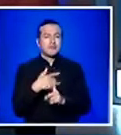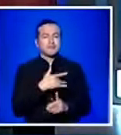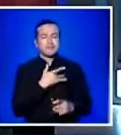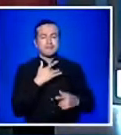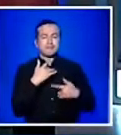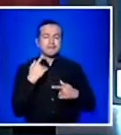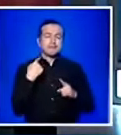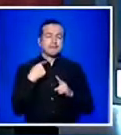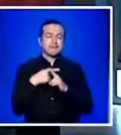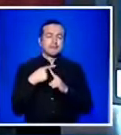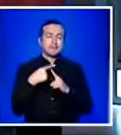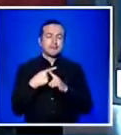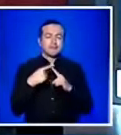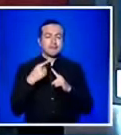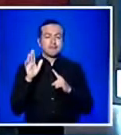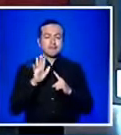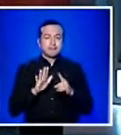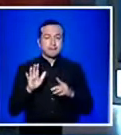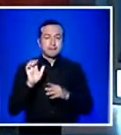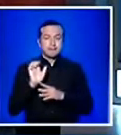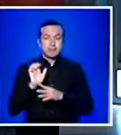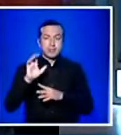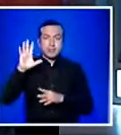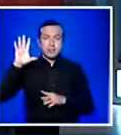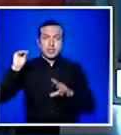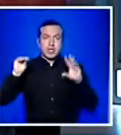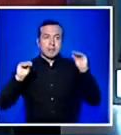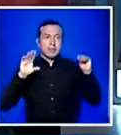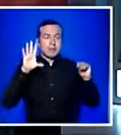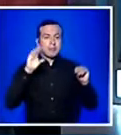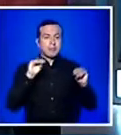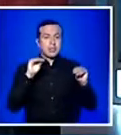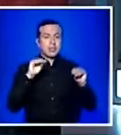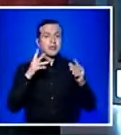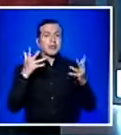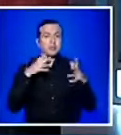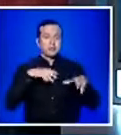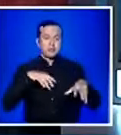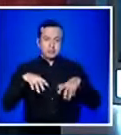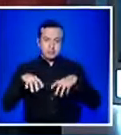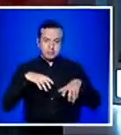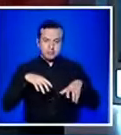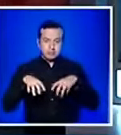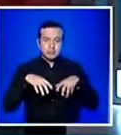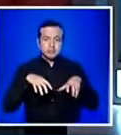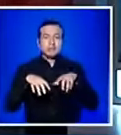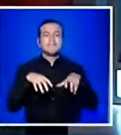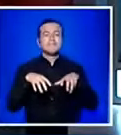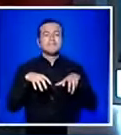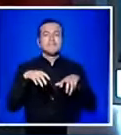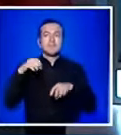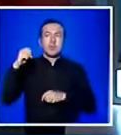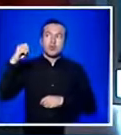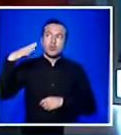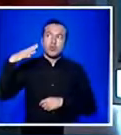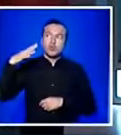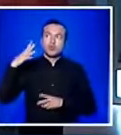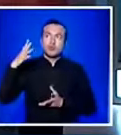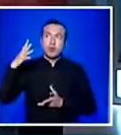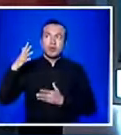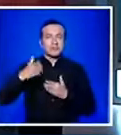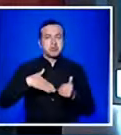de racionamientos que enfrenta el país, porque durante los cortes de luz realizan distintas actividades que no requieren de energía eléctrica.